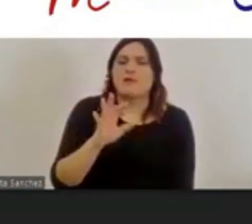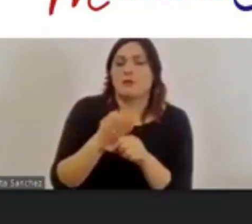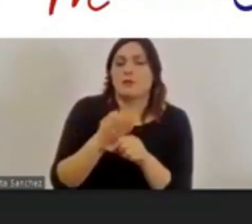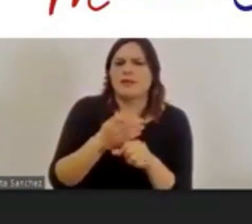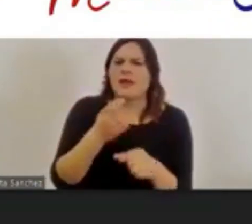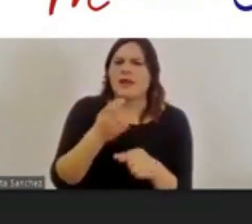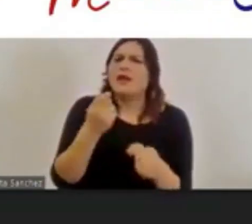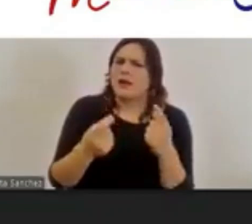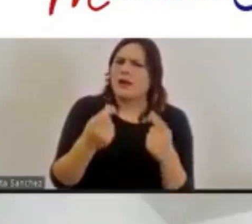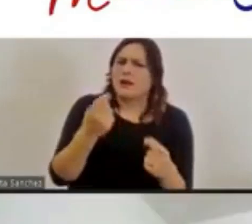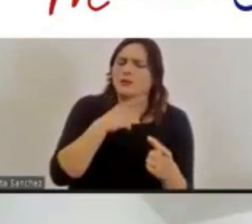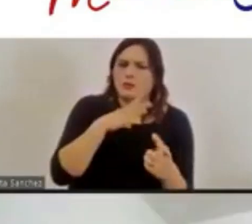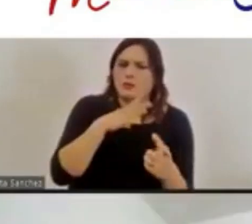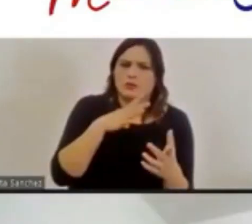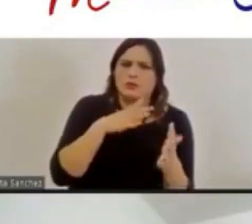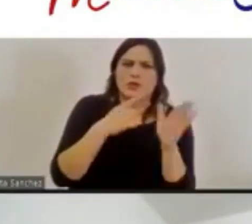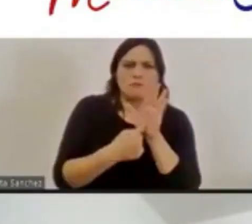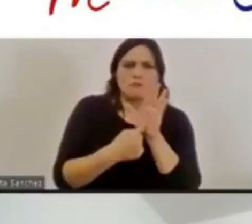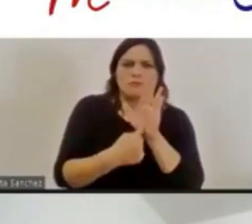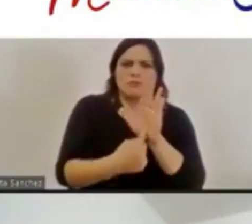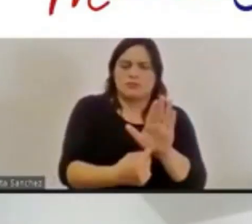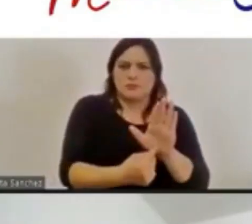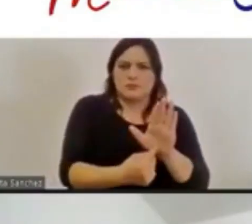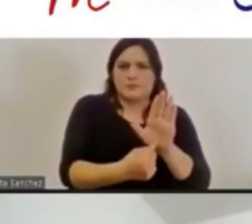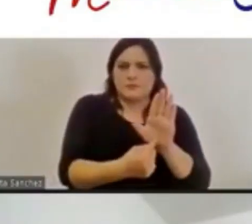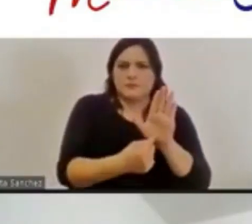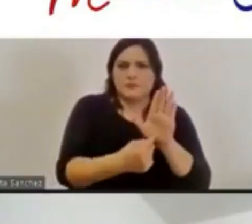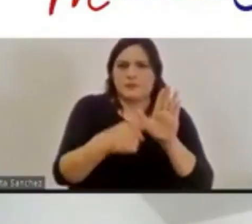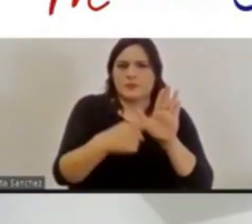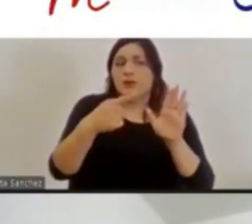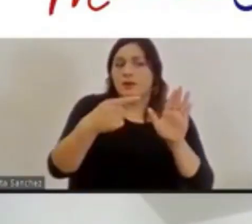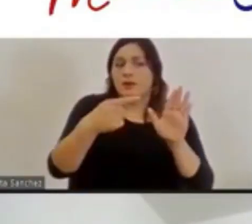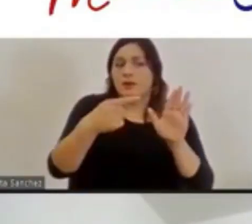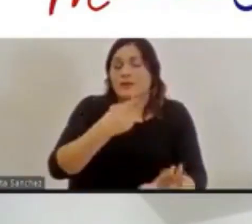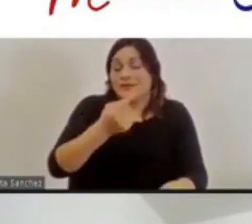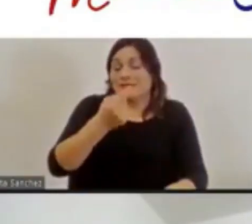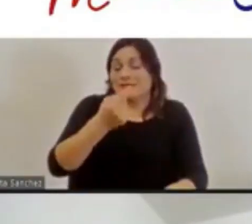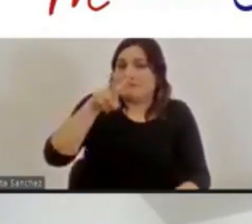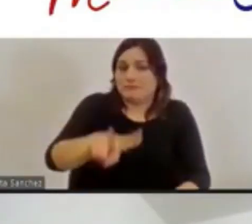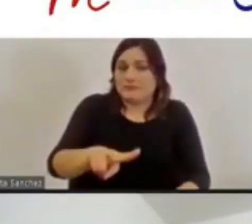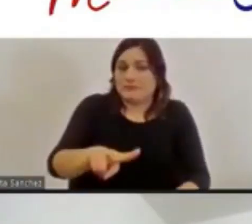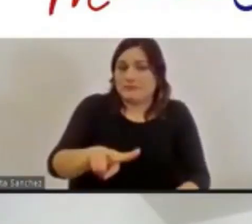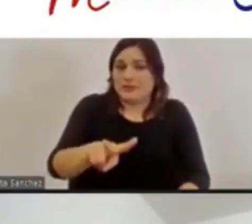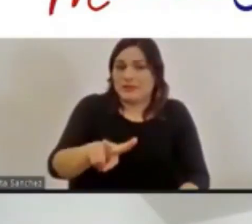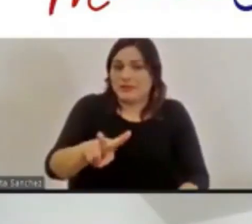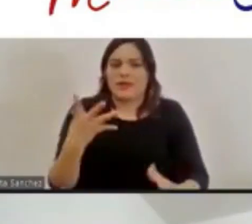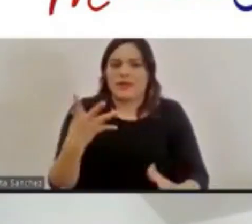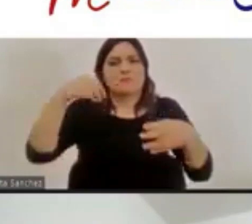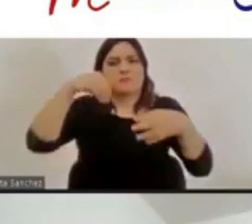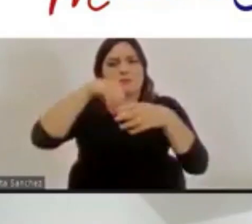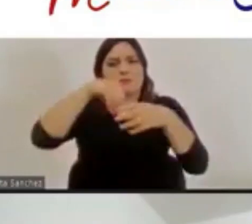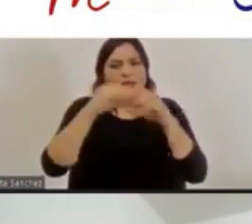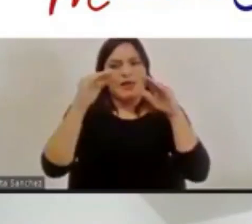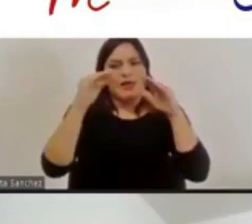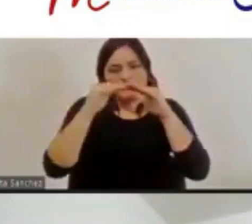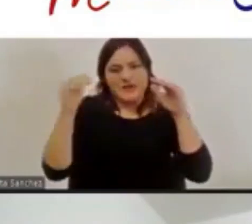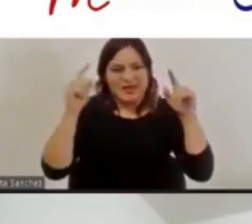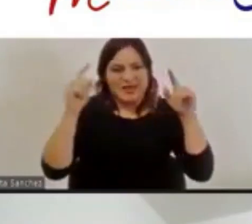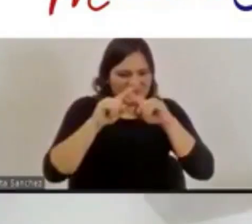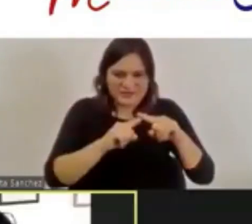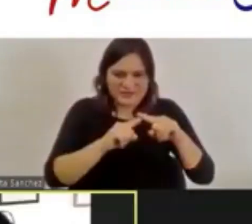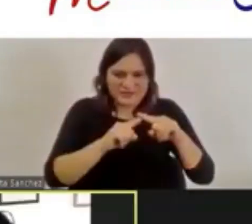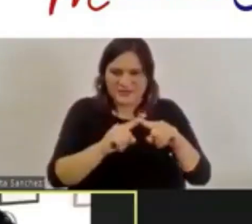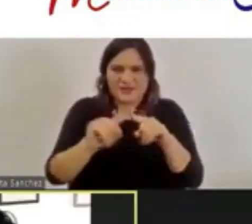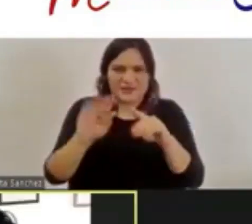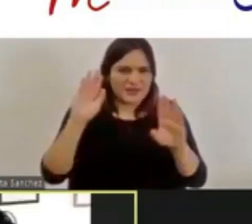estado comentando. Es muy cierto lo que dices, ¿no? El incluir diferentes perspectivas en protección civil, en la gestión del riesgo,